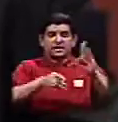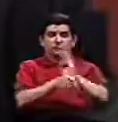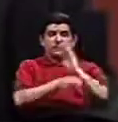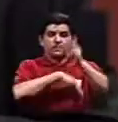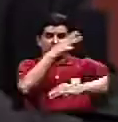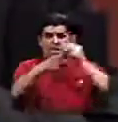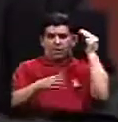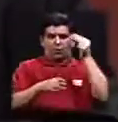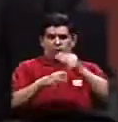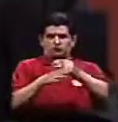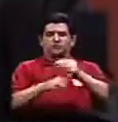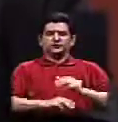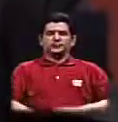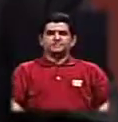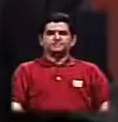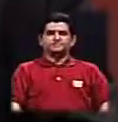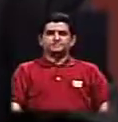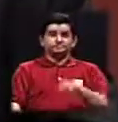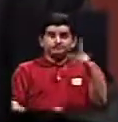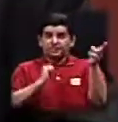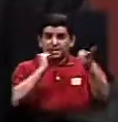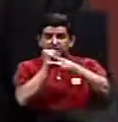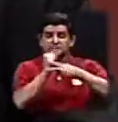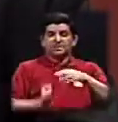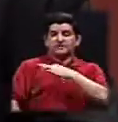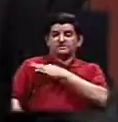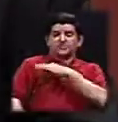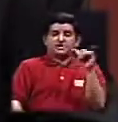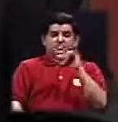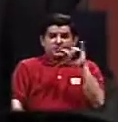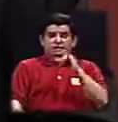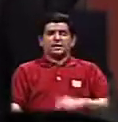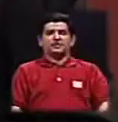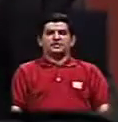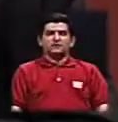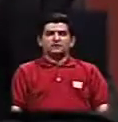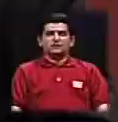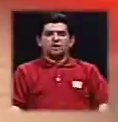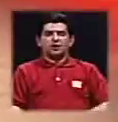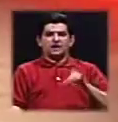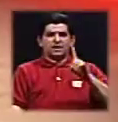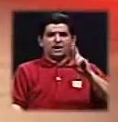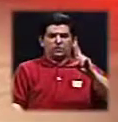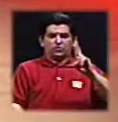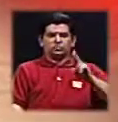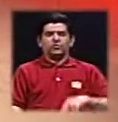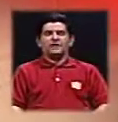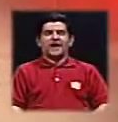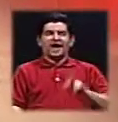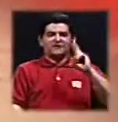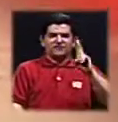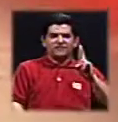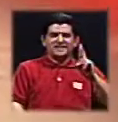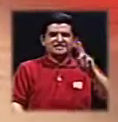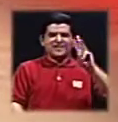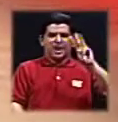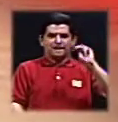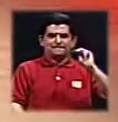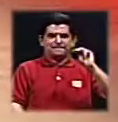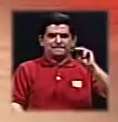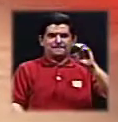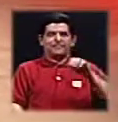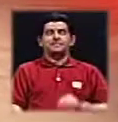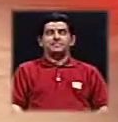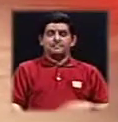Mundial. Para esta ocasión habíamos invitado también a la doctora Rita Meoño, miembro